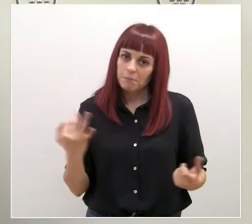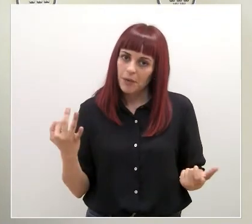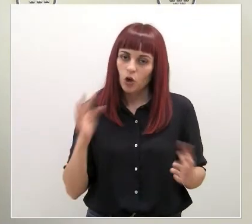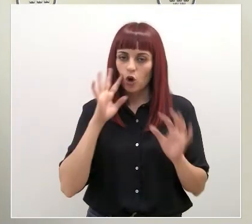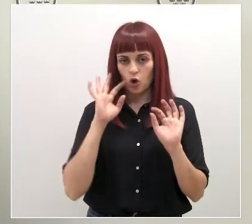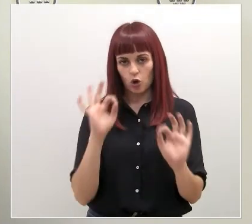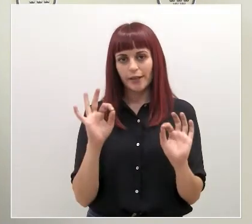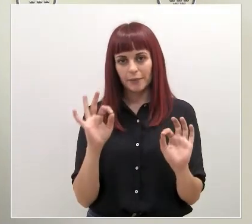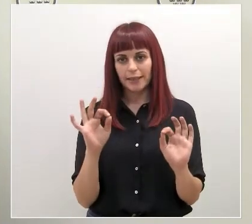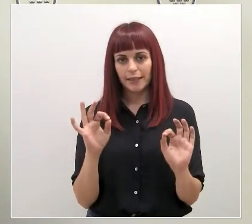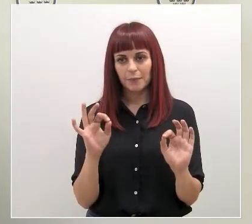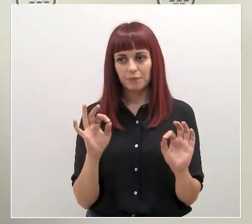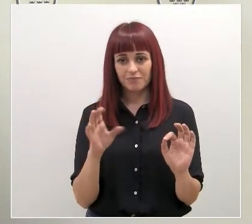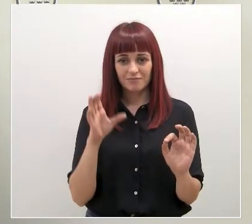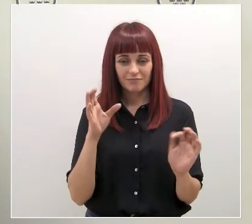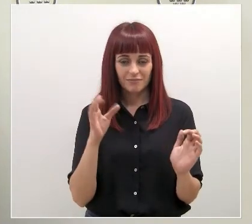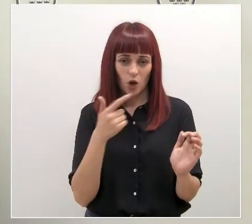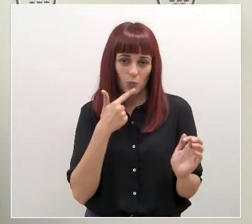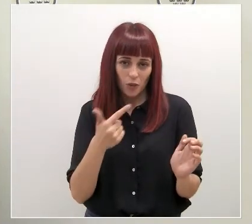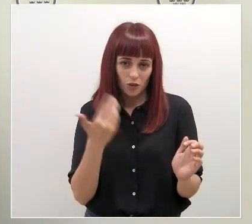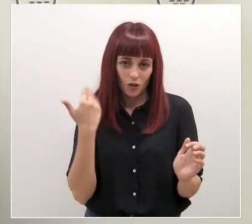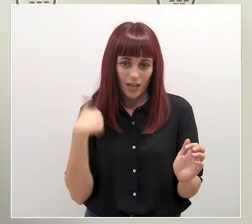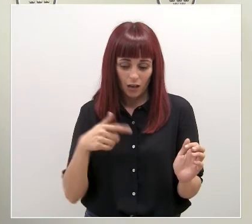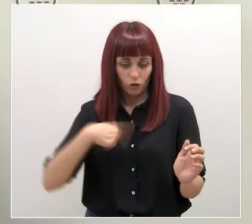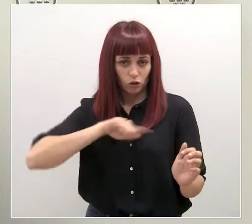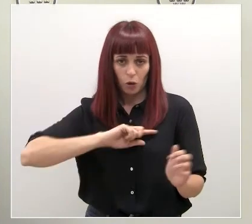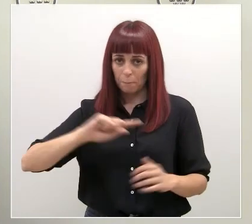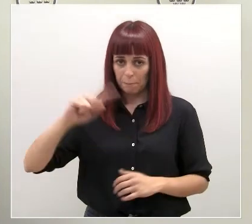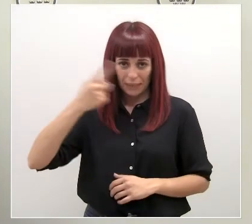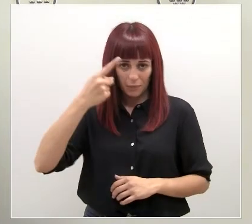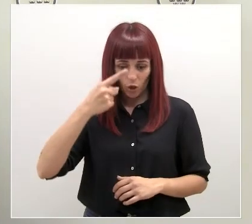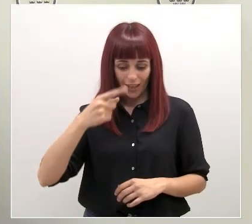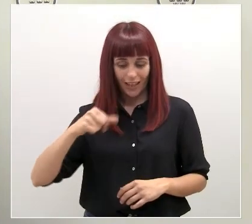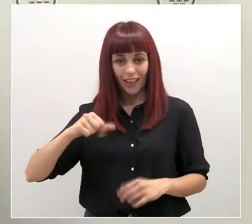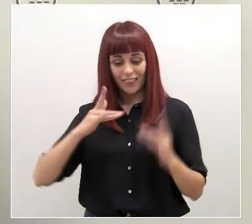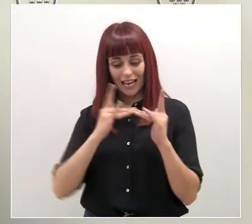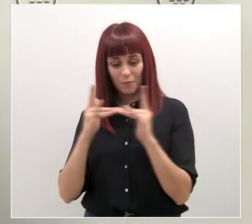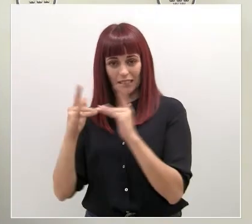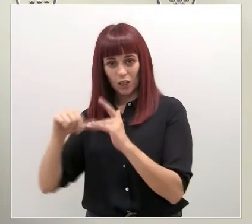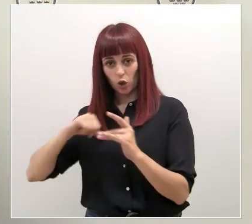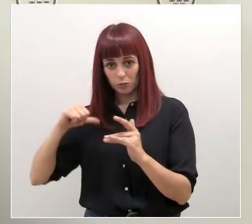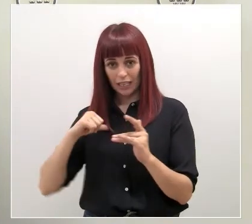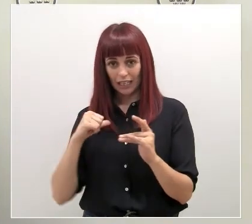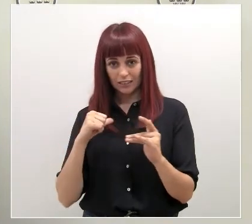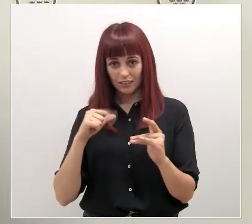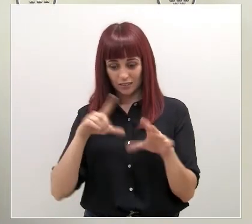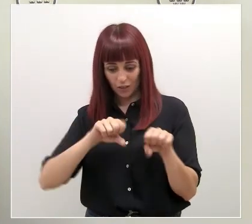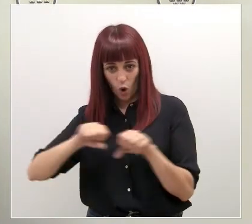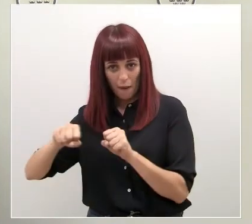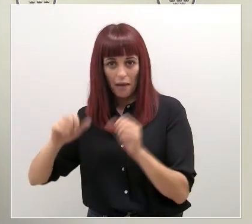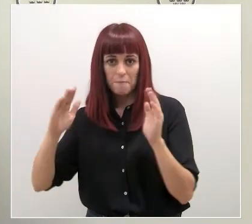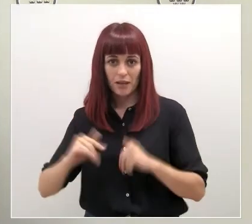evidentemente, como ya he escuchado antes, somos los primeros en menor ocupación en camas UCI y los segundos en ocupación de